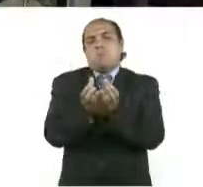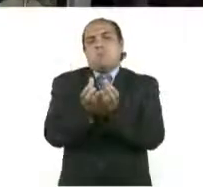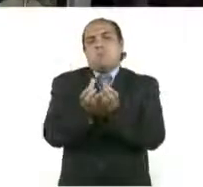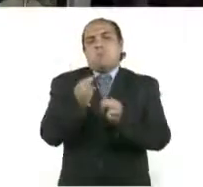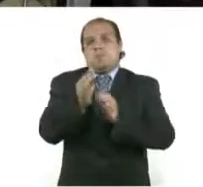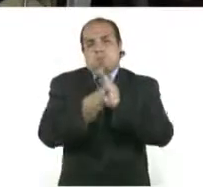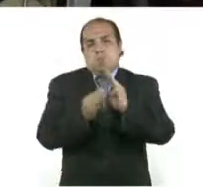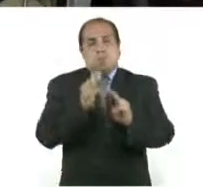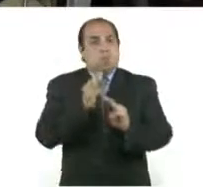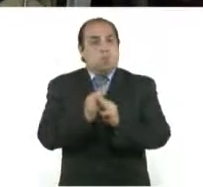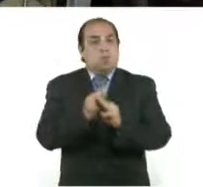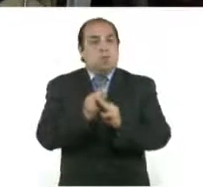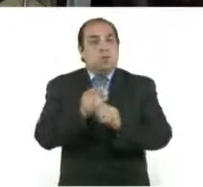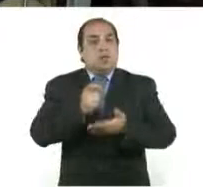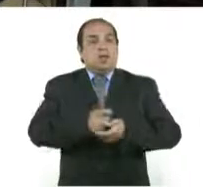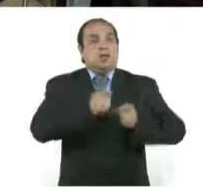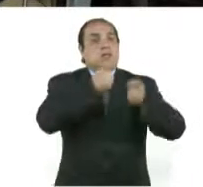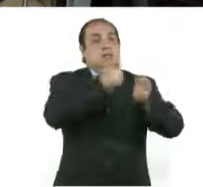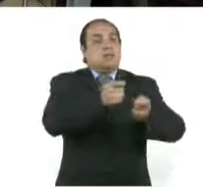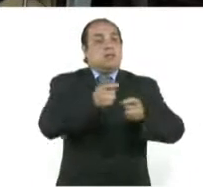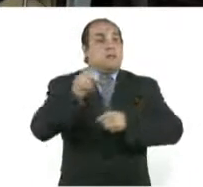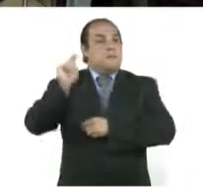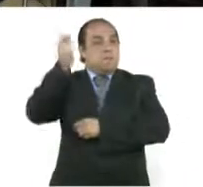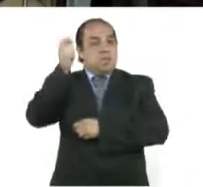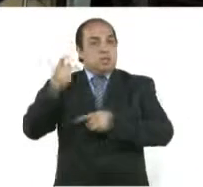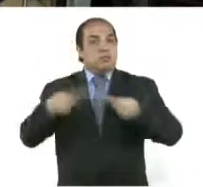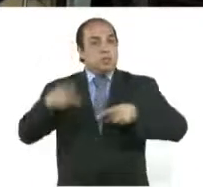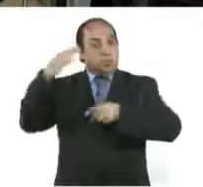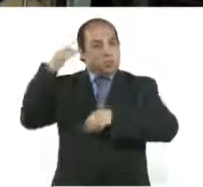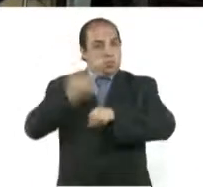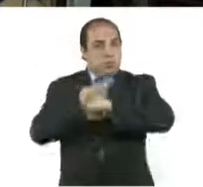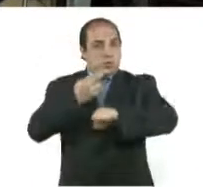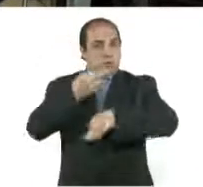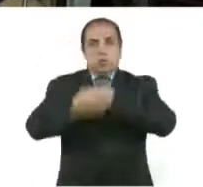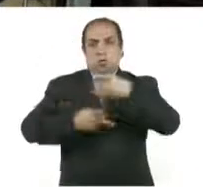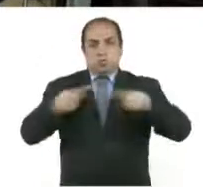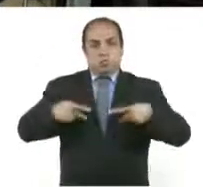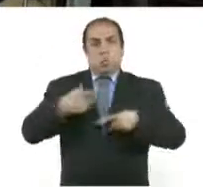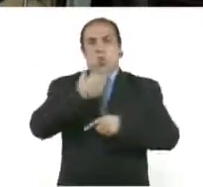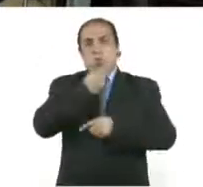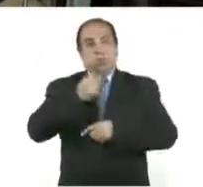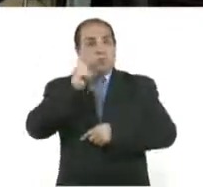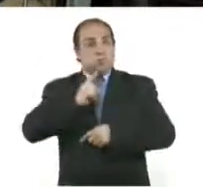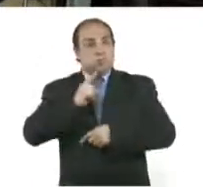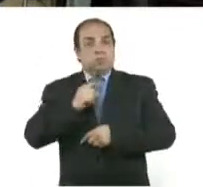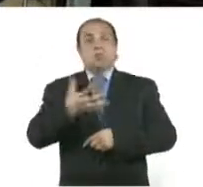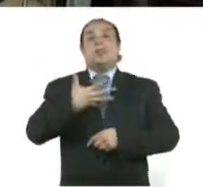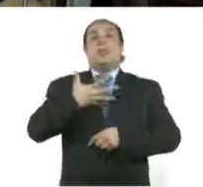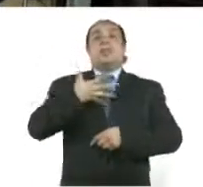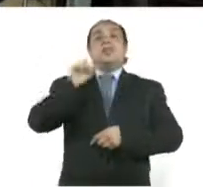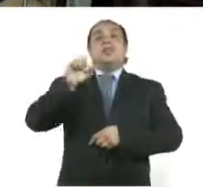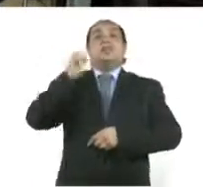mayor. A todas las personas, hombres y mujeres, que cumplen